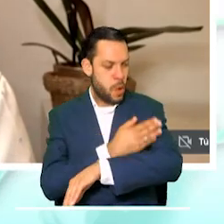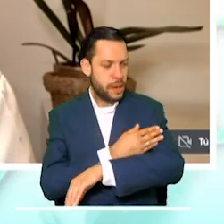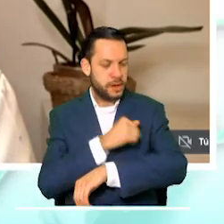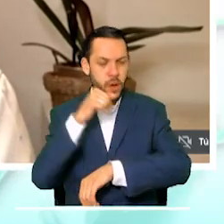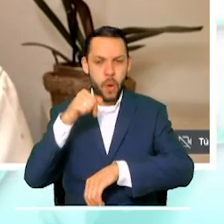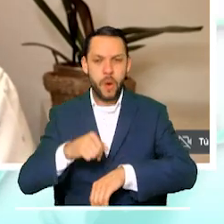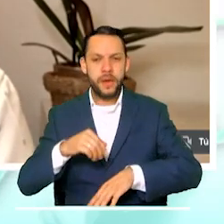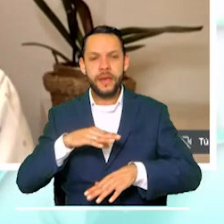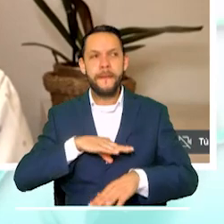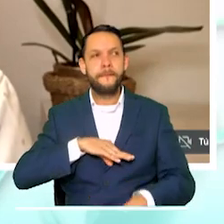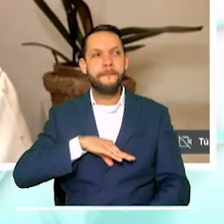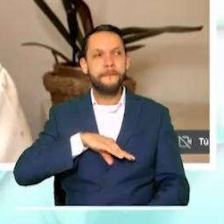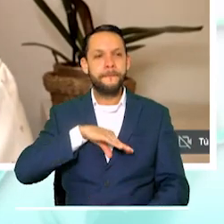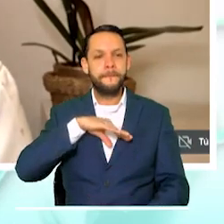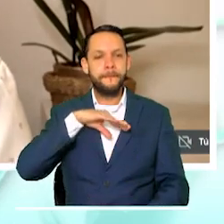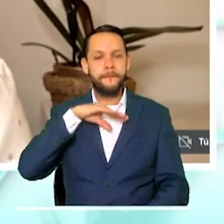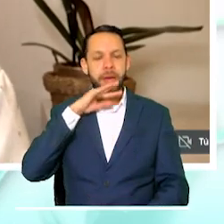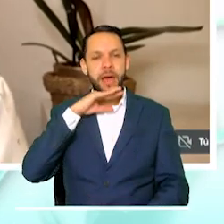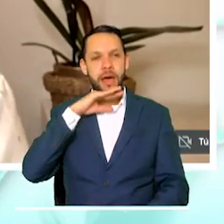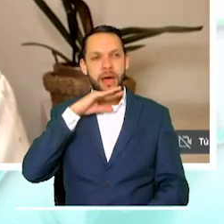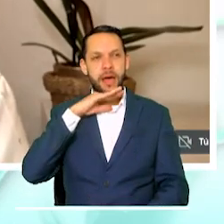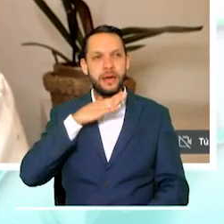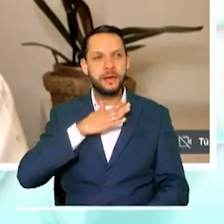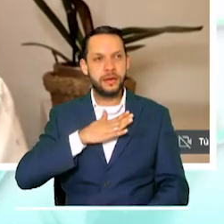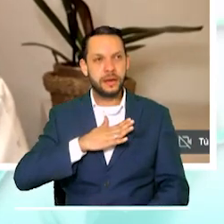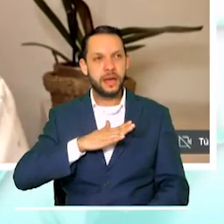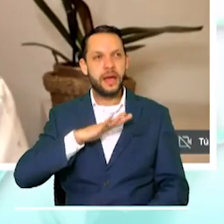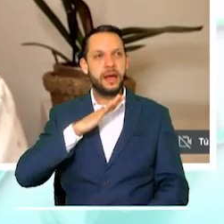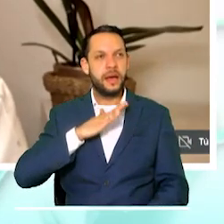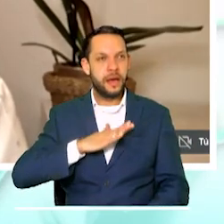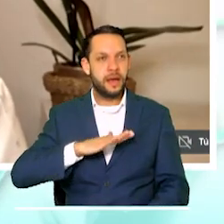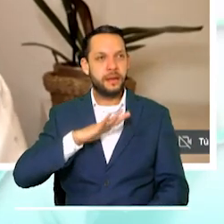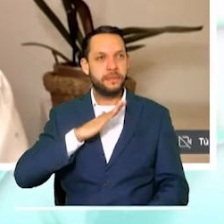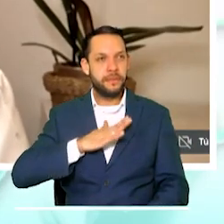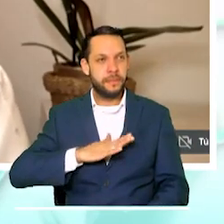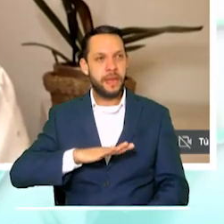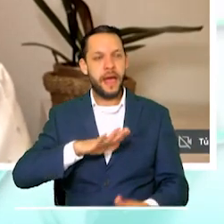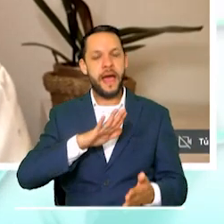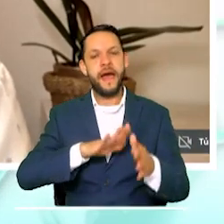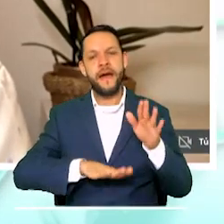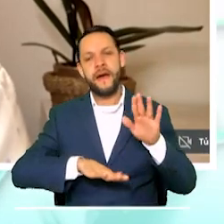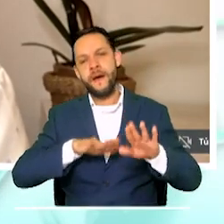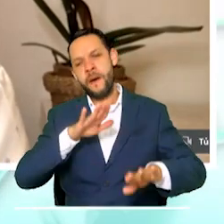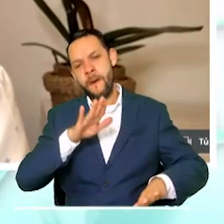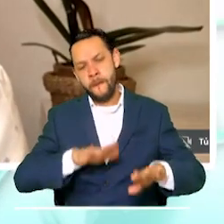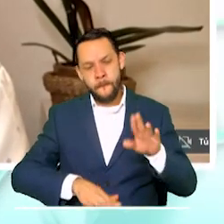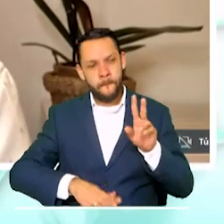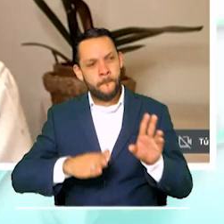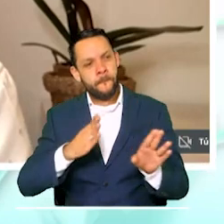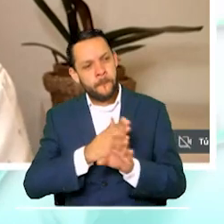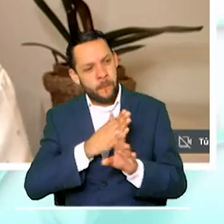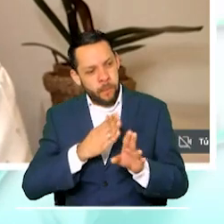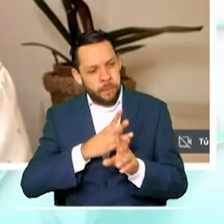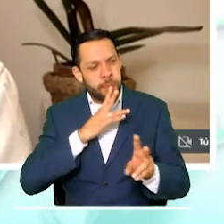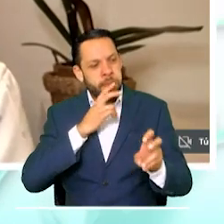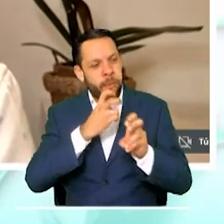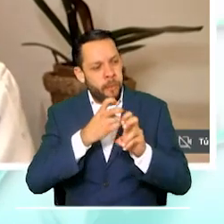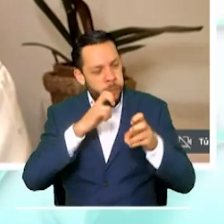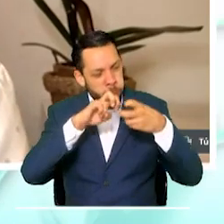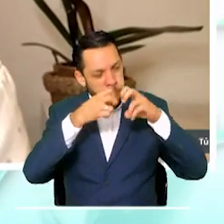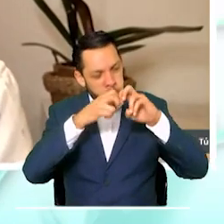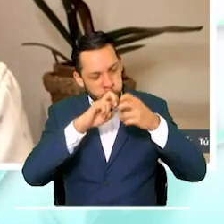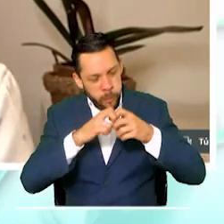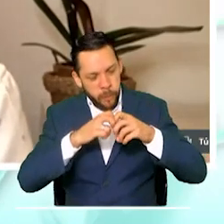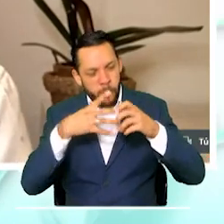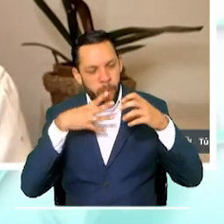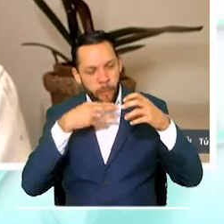plenitud, sirven cuando nos enfrentamos a las dificultades. Es en las dificultades donde nosotros nos probamos